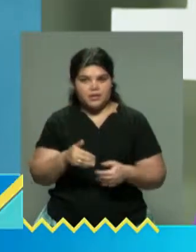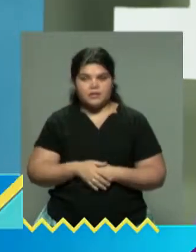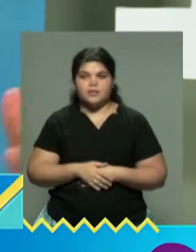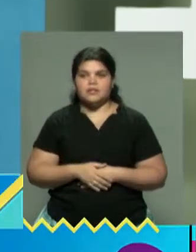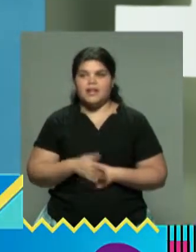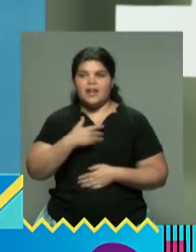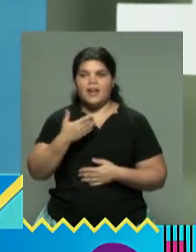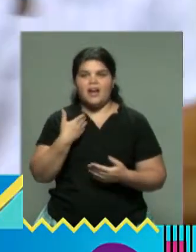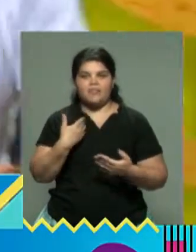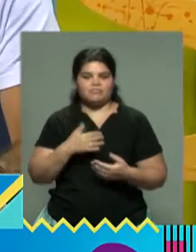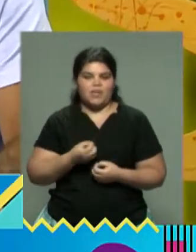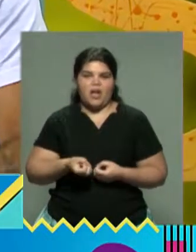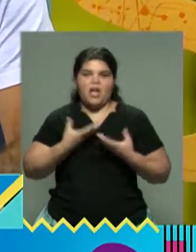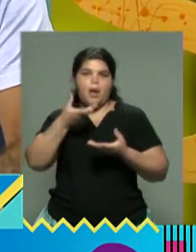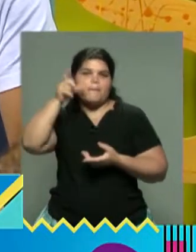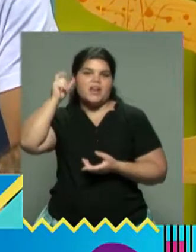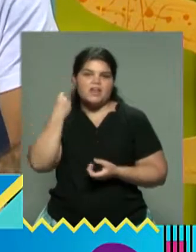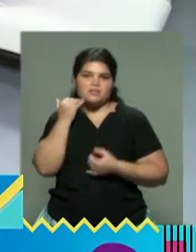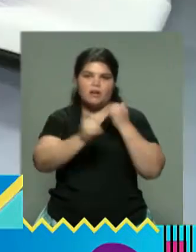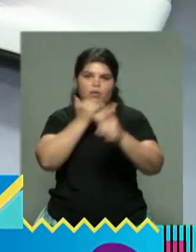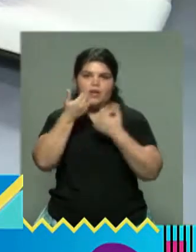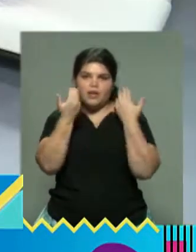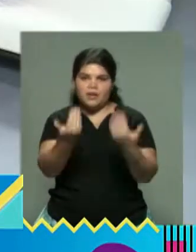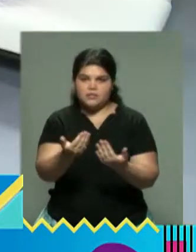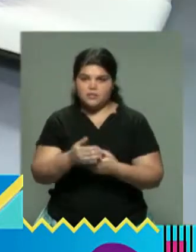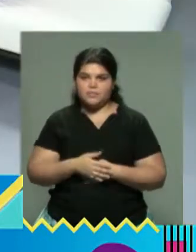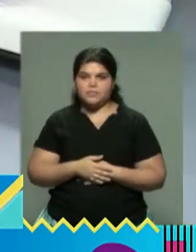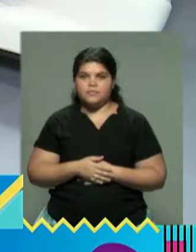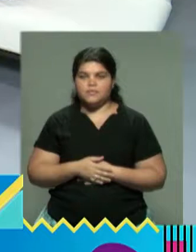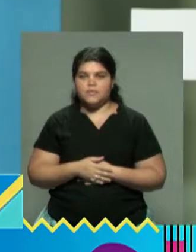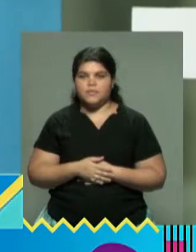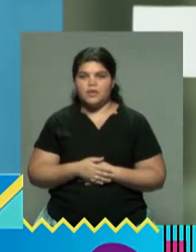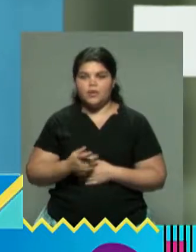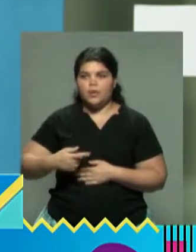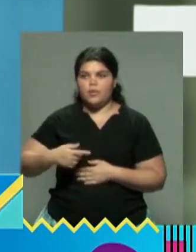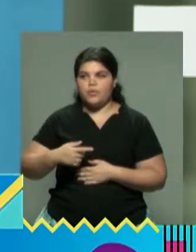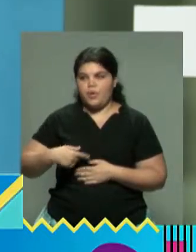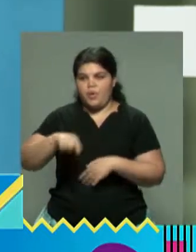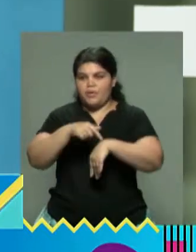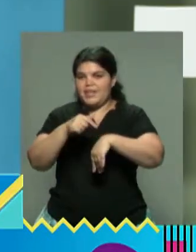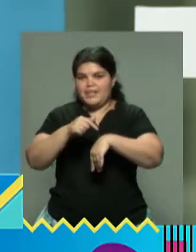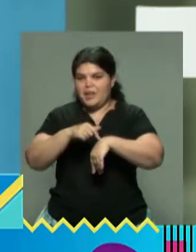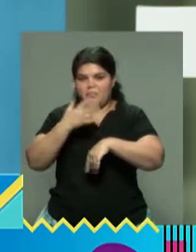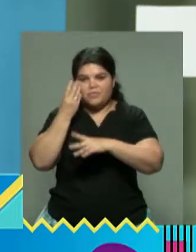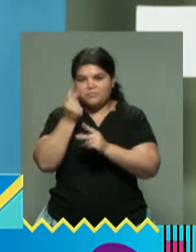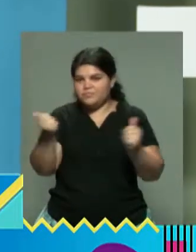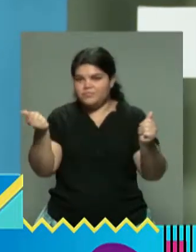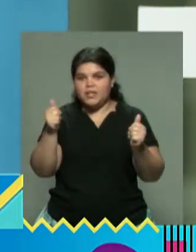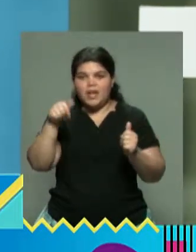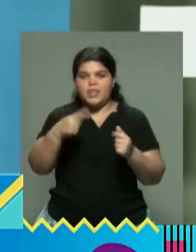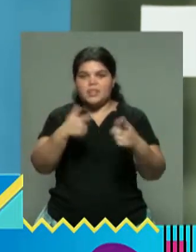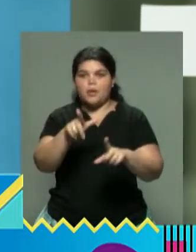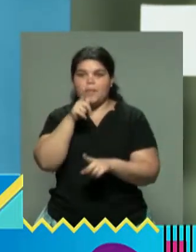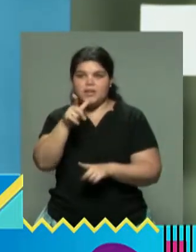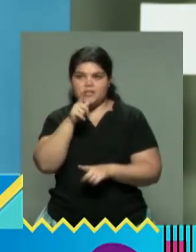prestado a charlar, contar su experiencia. Muchísimas gracias, bueno, por esta charla. Bueno, a nosotros no nos queda más tiempo. Distintos